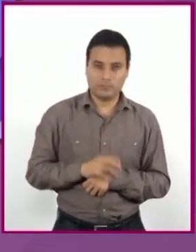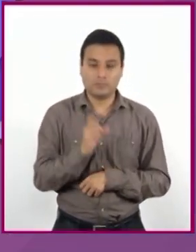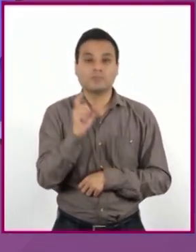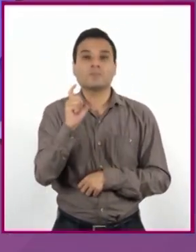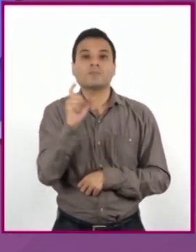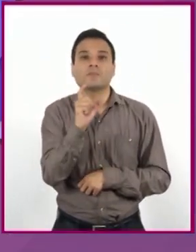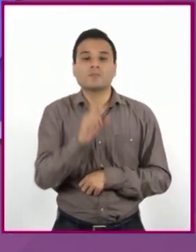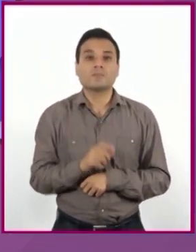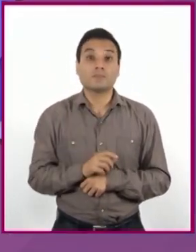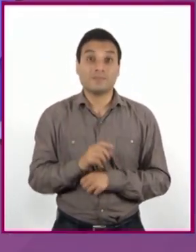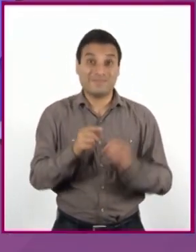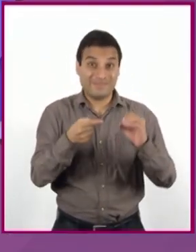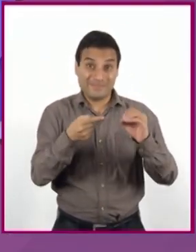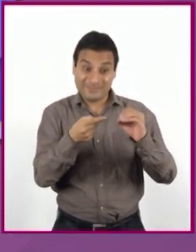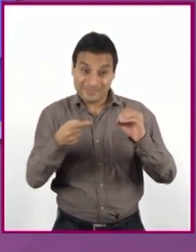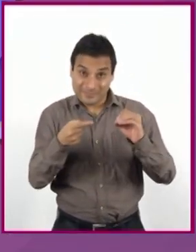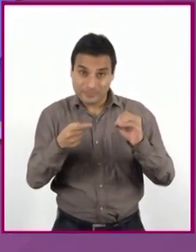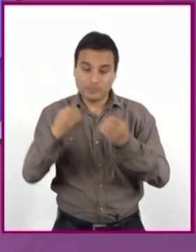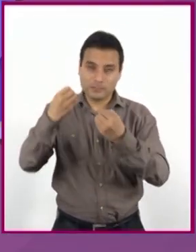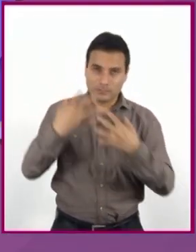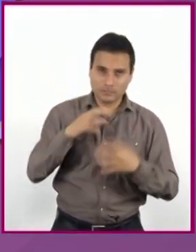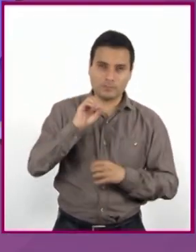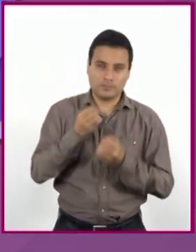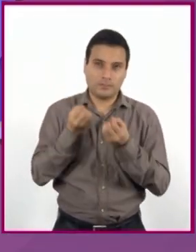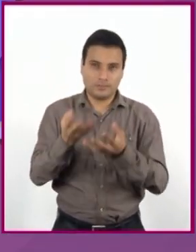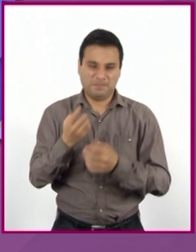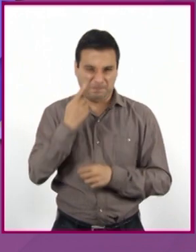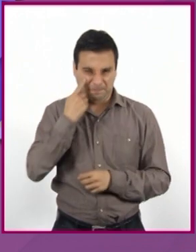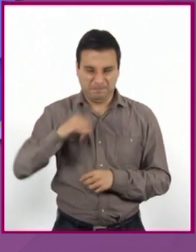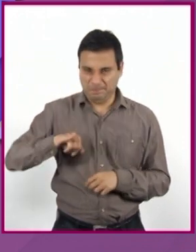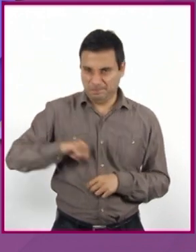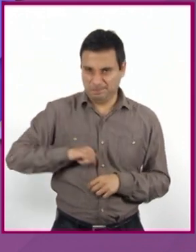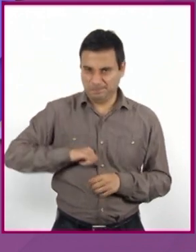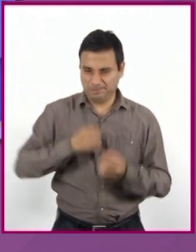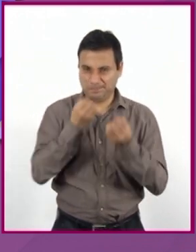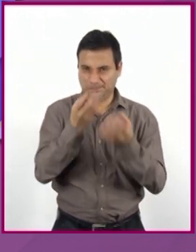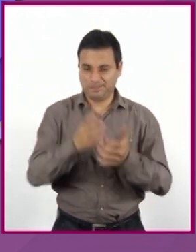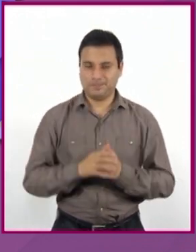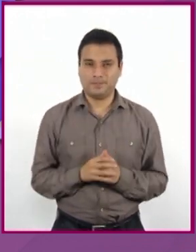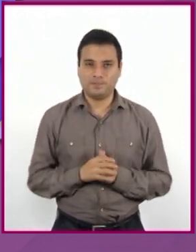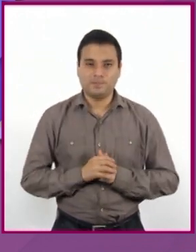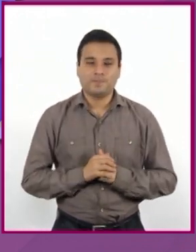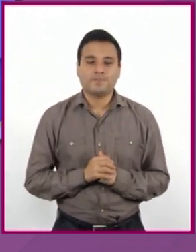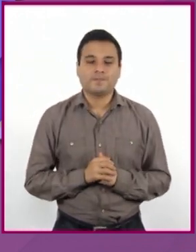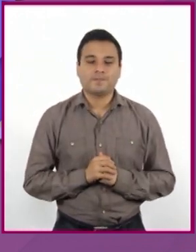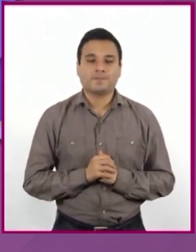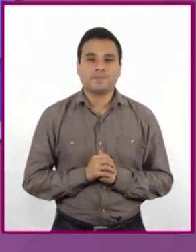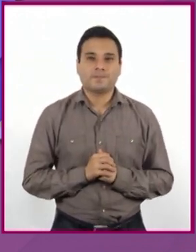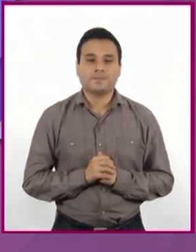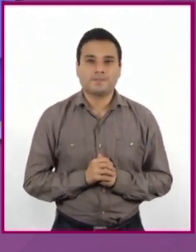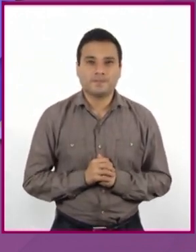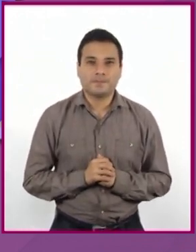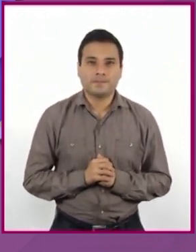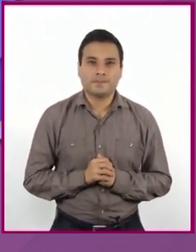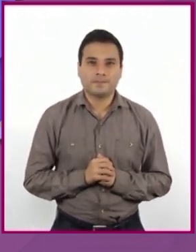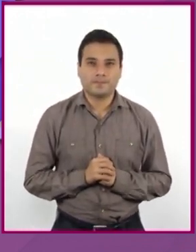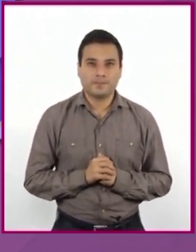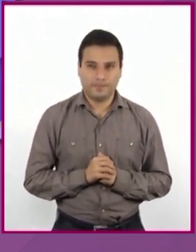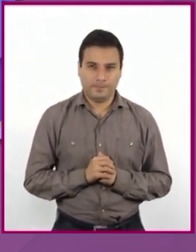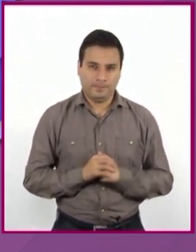electrones. Veamos el dato curioso. Vamos a escuchar nuestra sección de dato curioso. Los